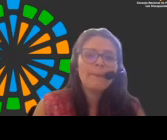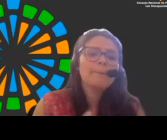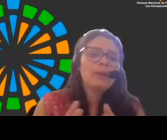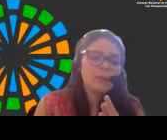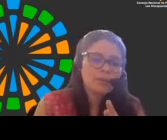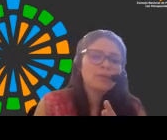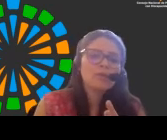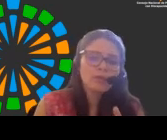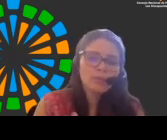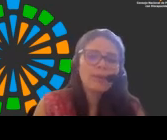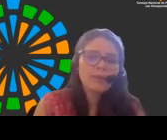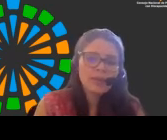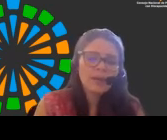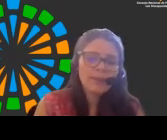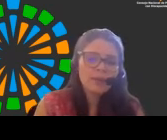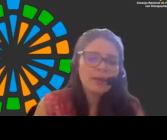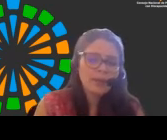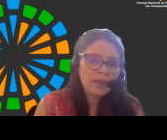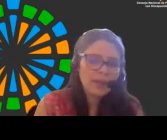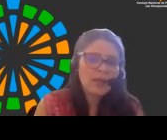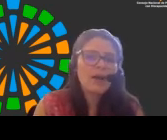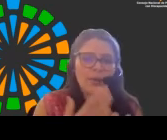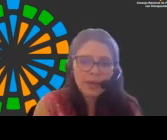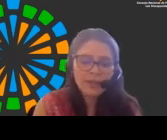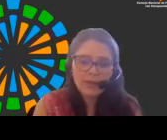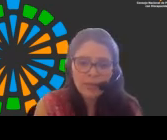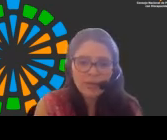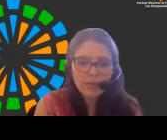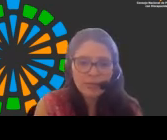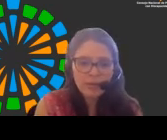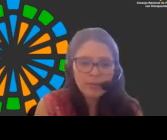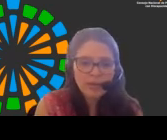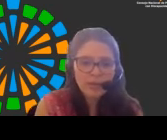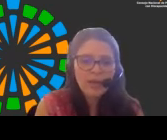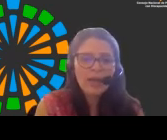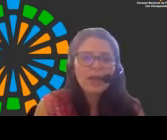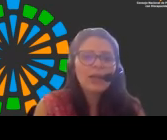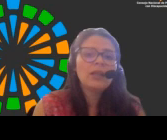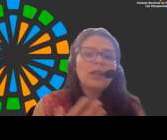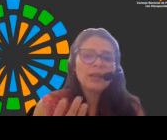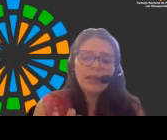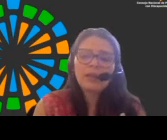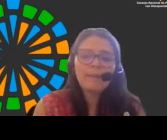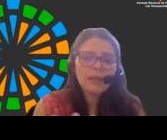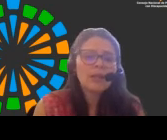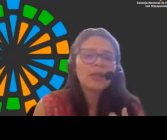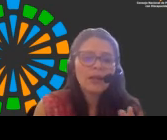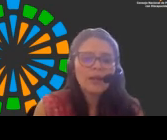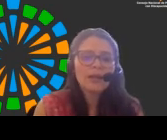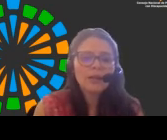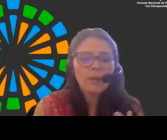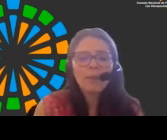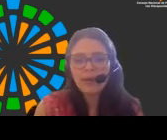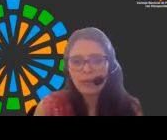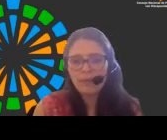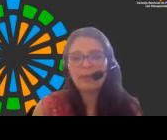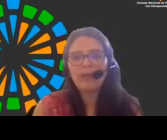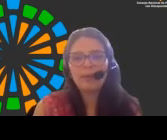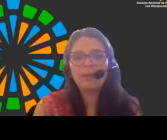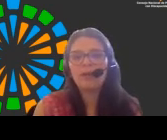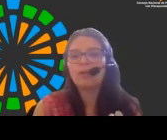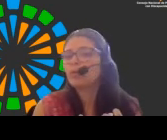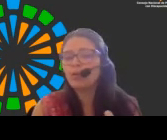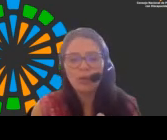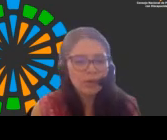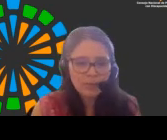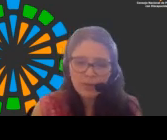Pero bueno nosotros podemos ir cambiando la mentalidad ahora que sabemos esta información y también tratar a la gente con mayor